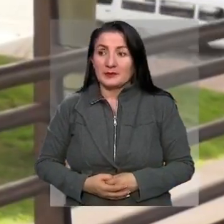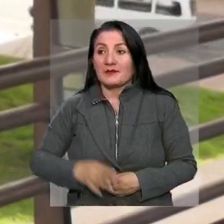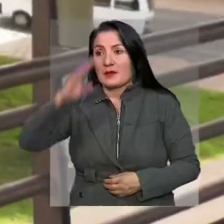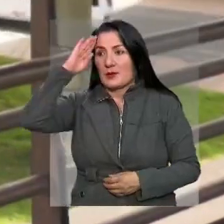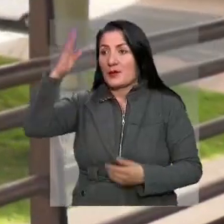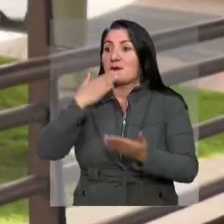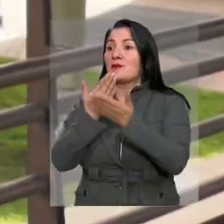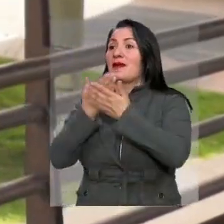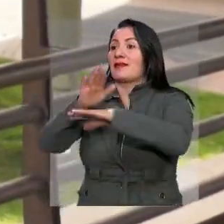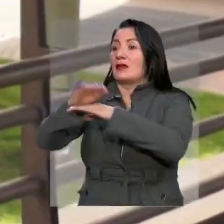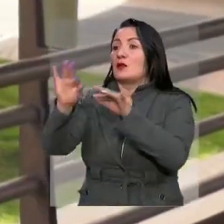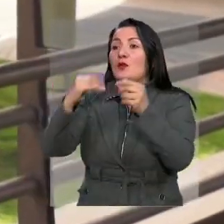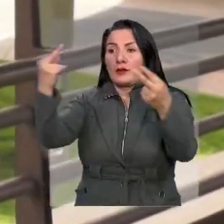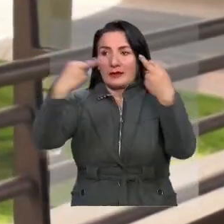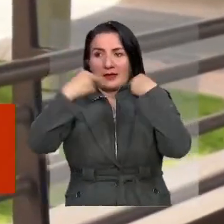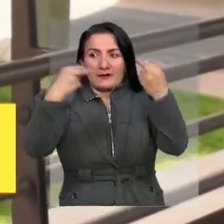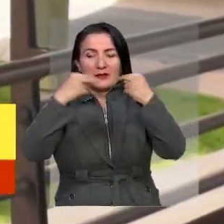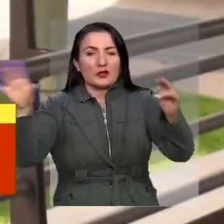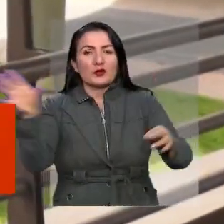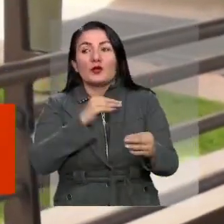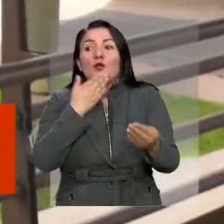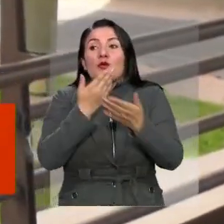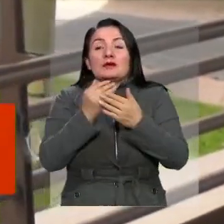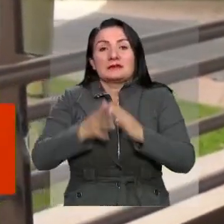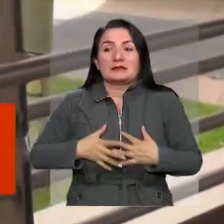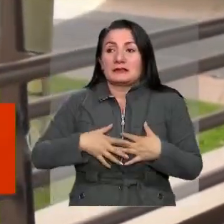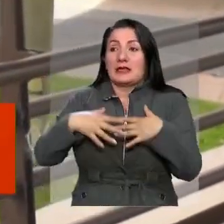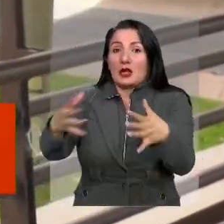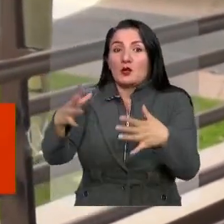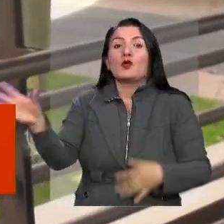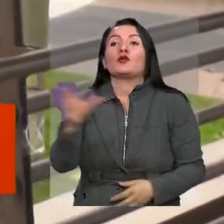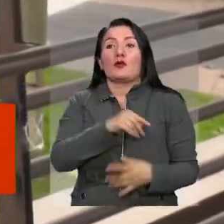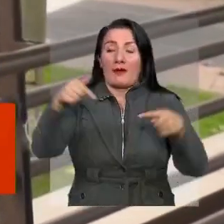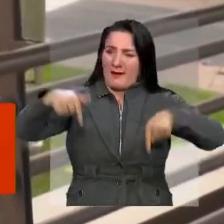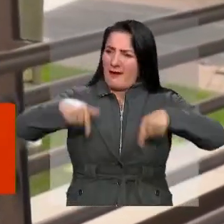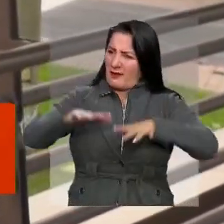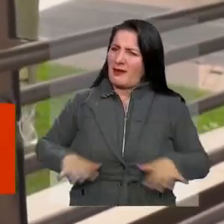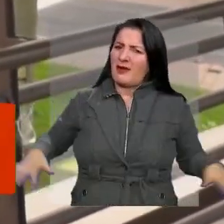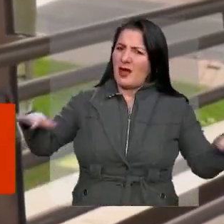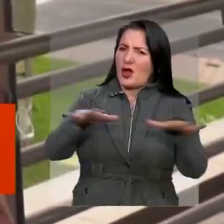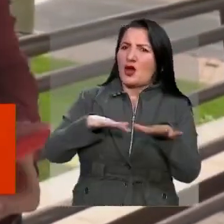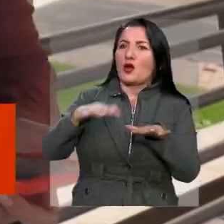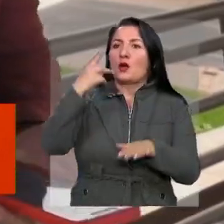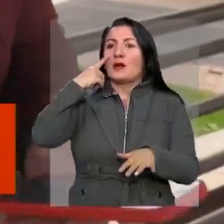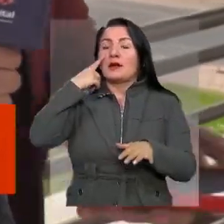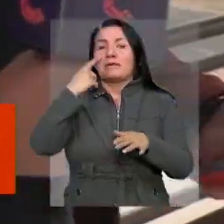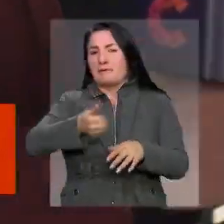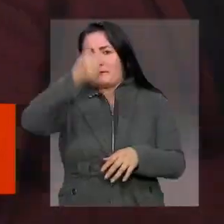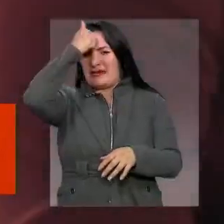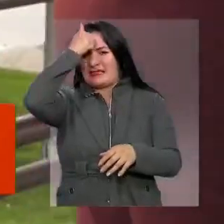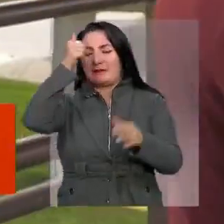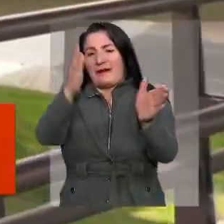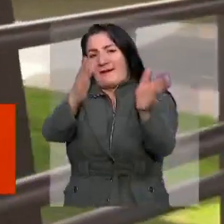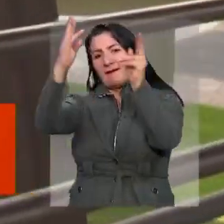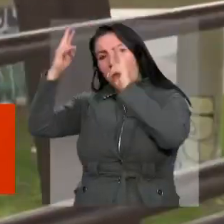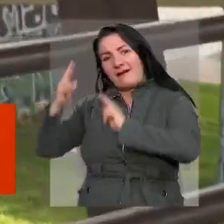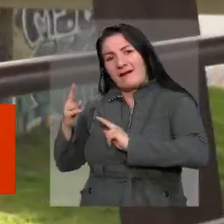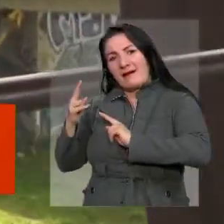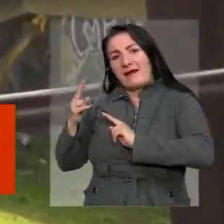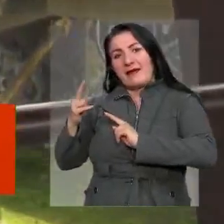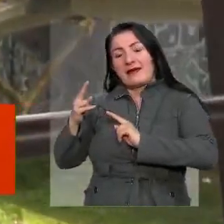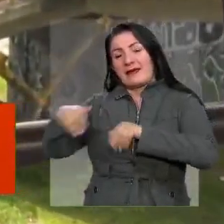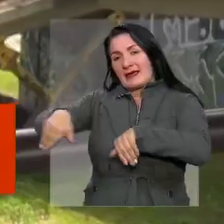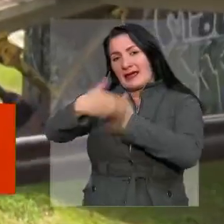Hola Juan, para usted, buenas tardes, y para todos los televidentes un cordial saludo. Así es, me encuentro desde una de las principales salidas de la ciudad aquí en